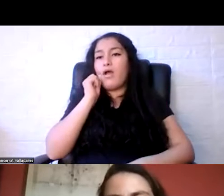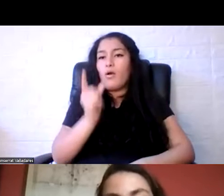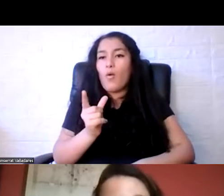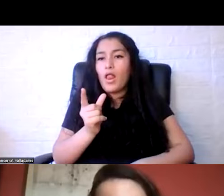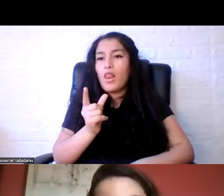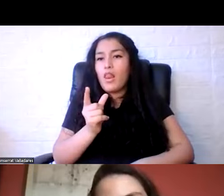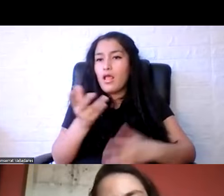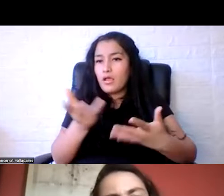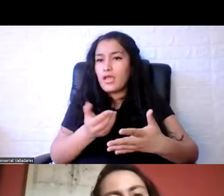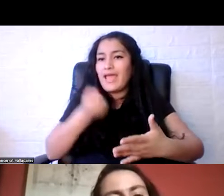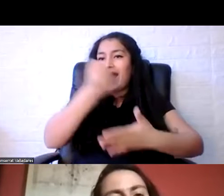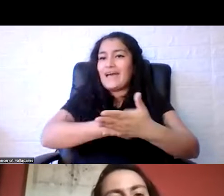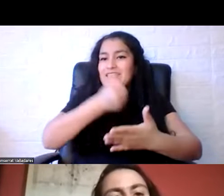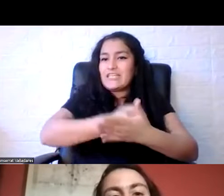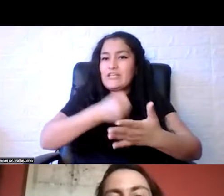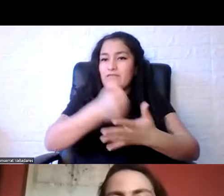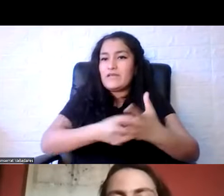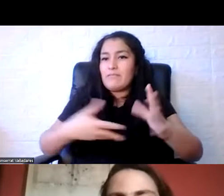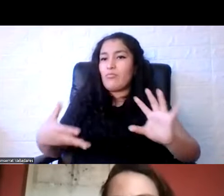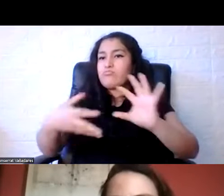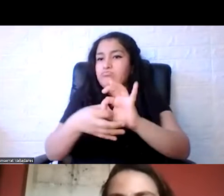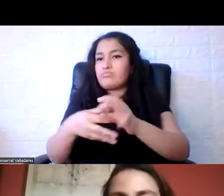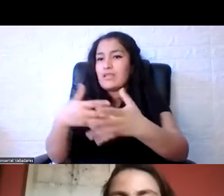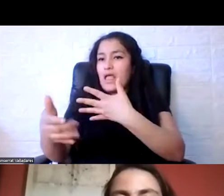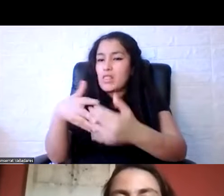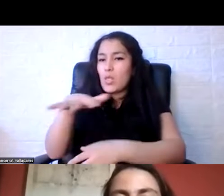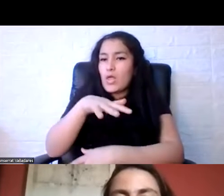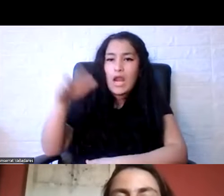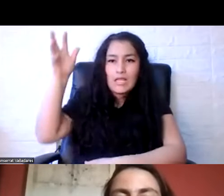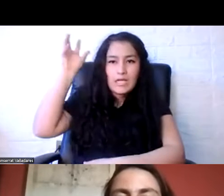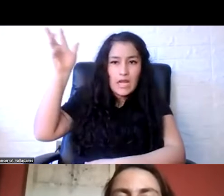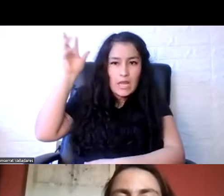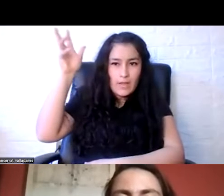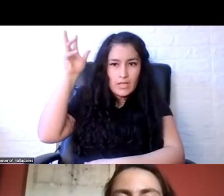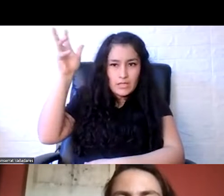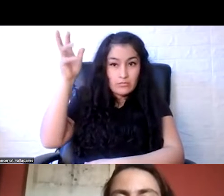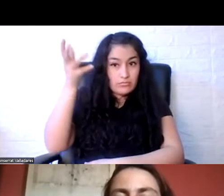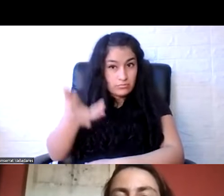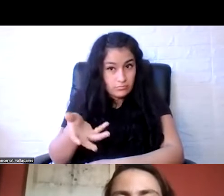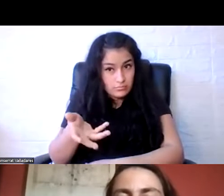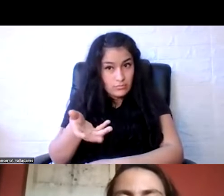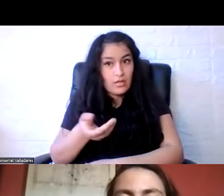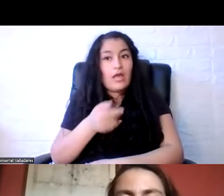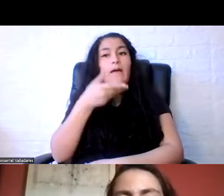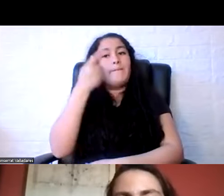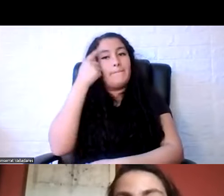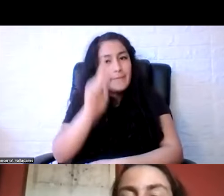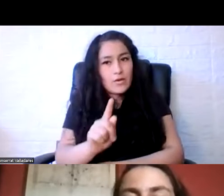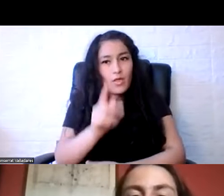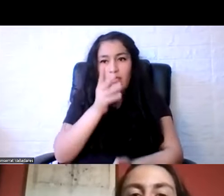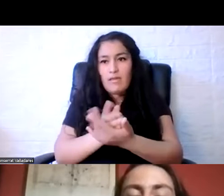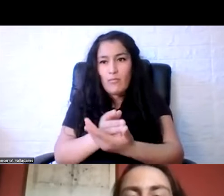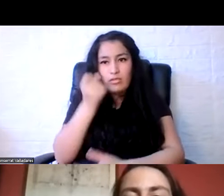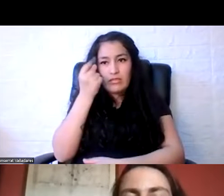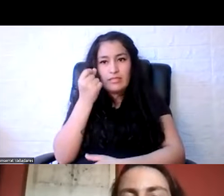ecofeminista, climático, pero más allá del feminismo como un marco conceptual, comprender la defensa de los territorios desde los afectos. Y esto ya